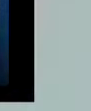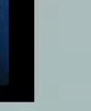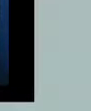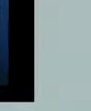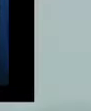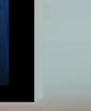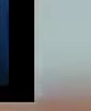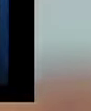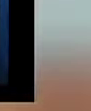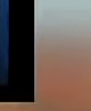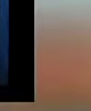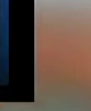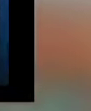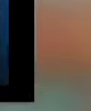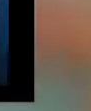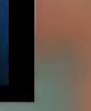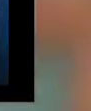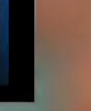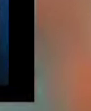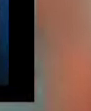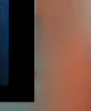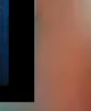vida.